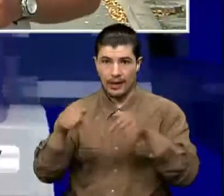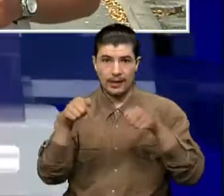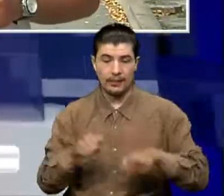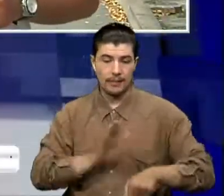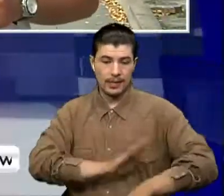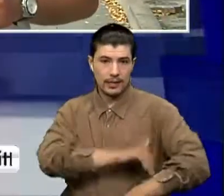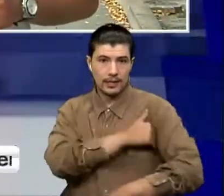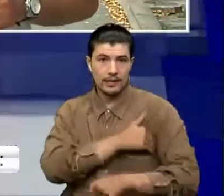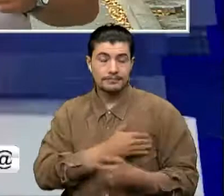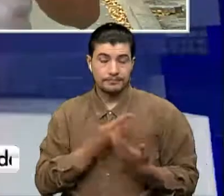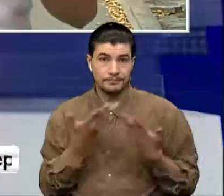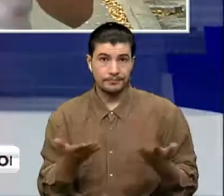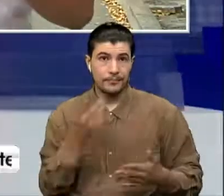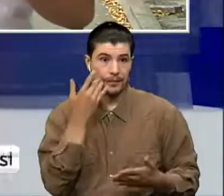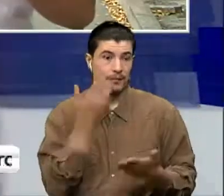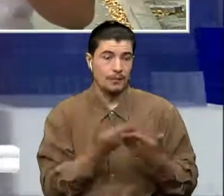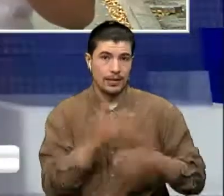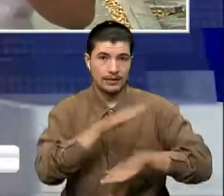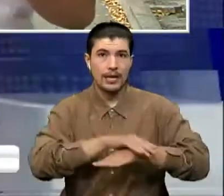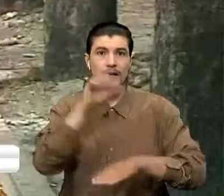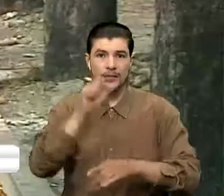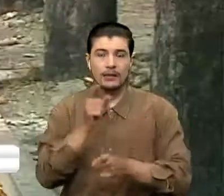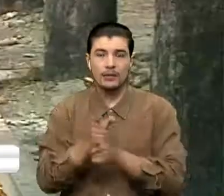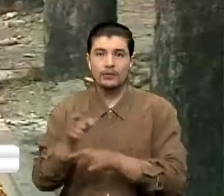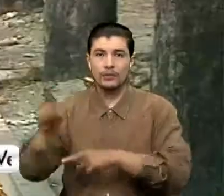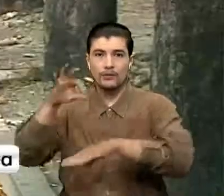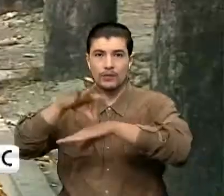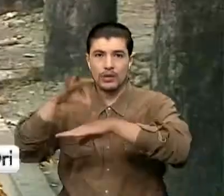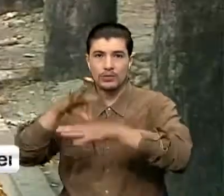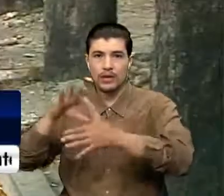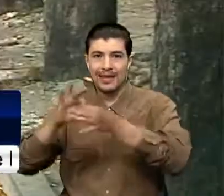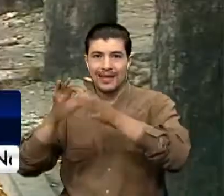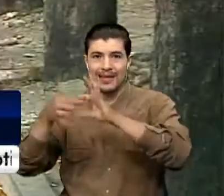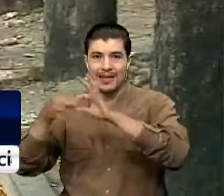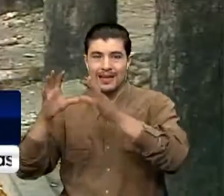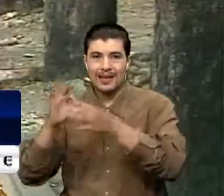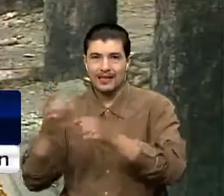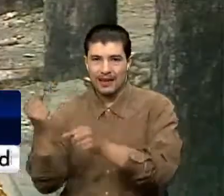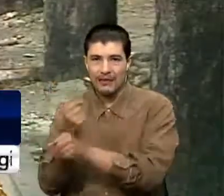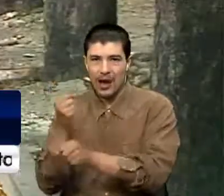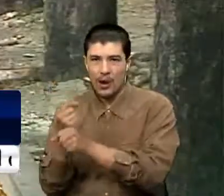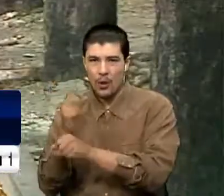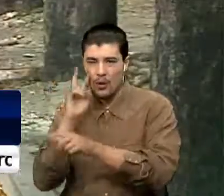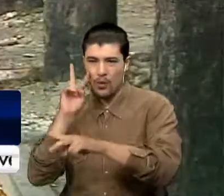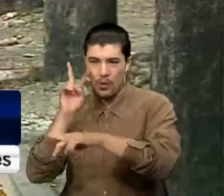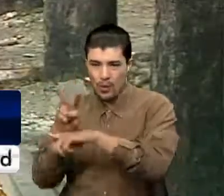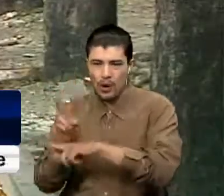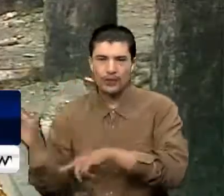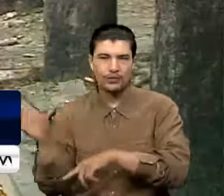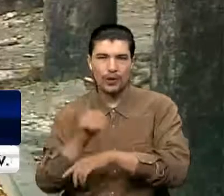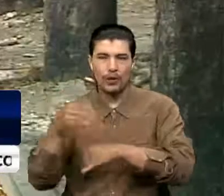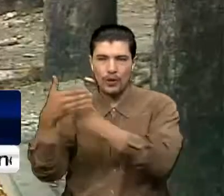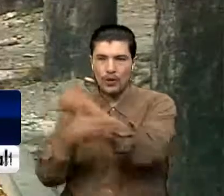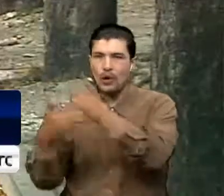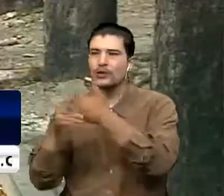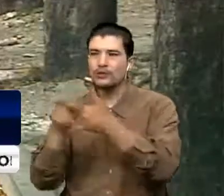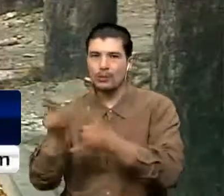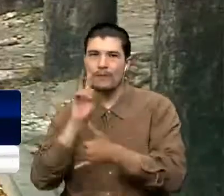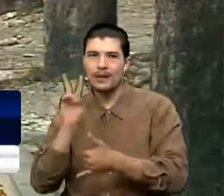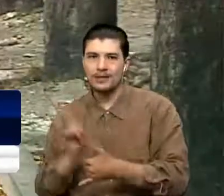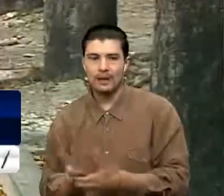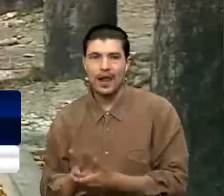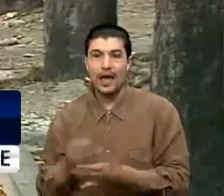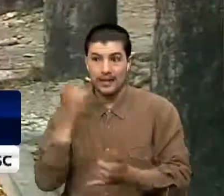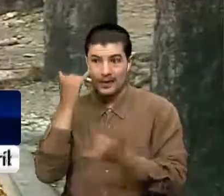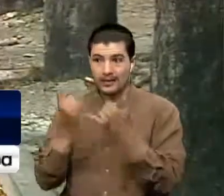compañeros muy buenas tardes pues según la fundación redes que opera en todo venezuela identificó a cuatro frentes de la guerrilla de